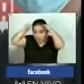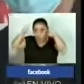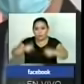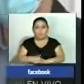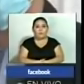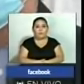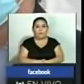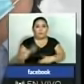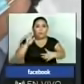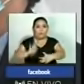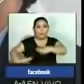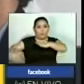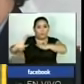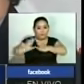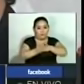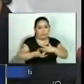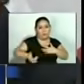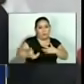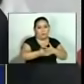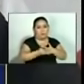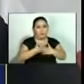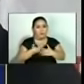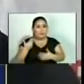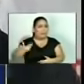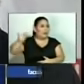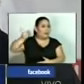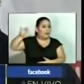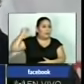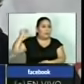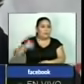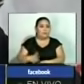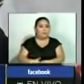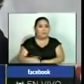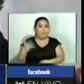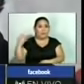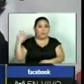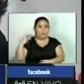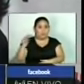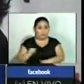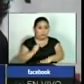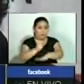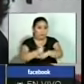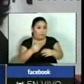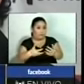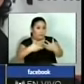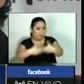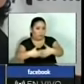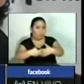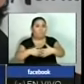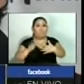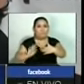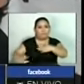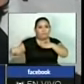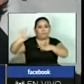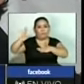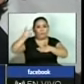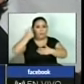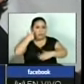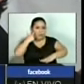Nuestro compromiso con los salvadoreños, desde los inicios, nuestra empresa siempre ha estado comprometida con proteger